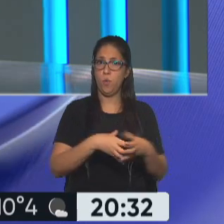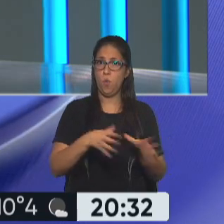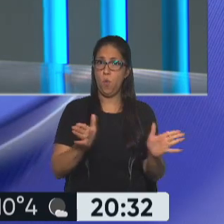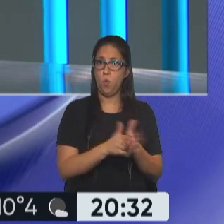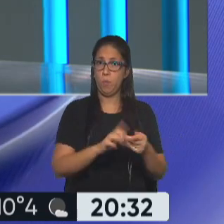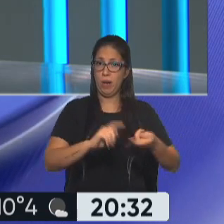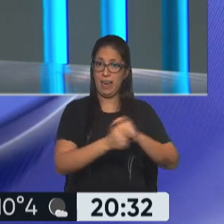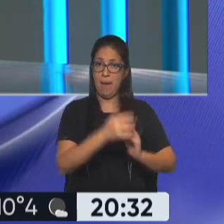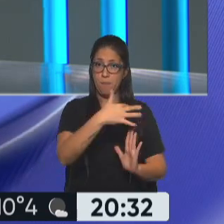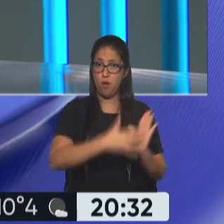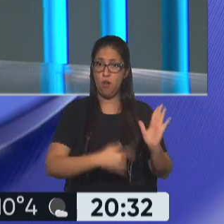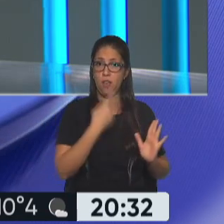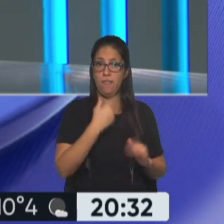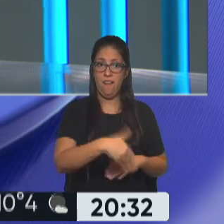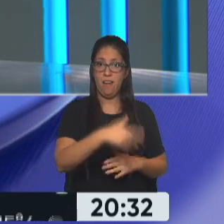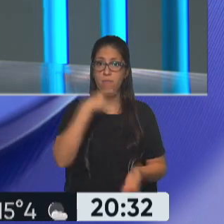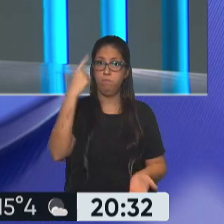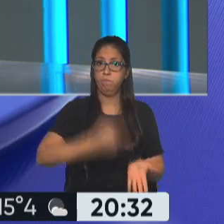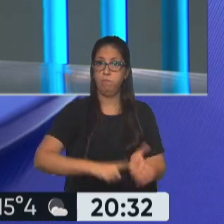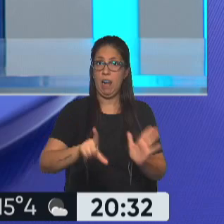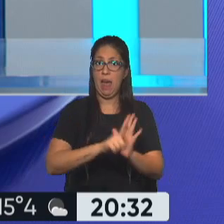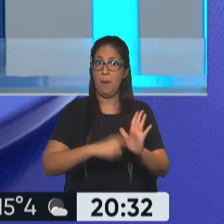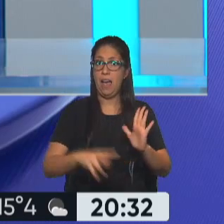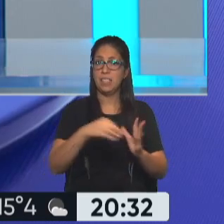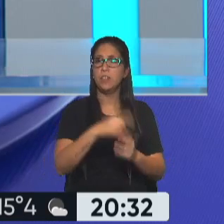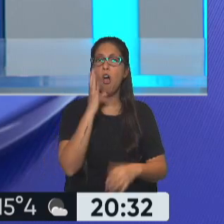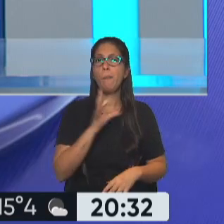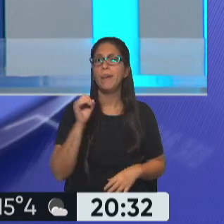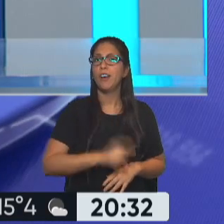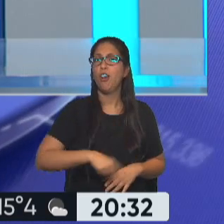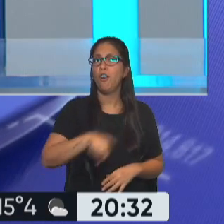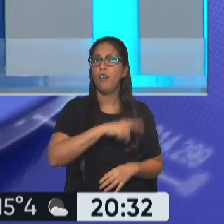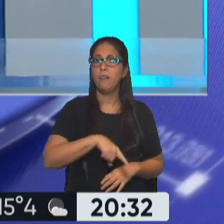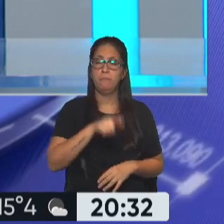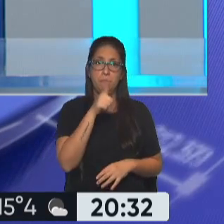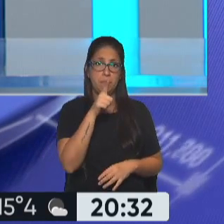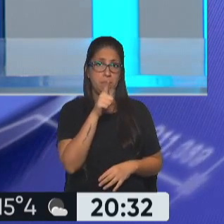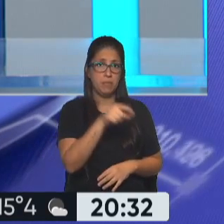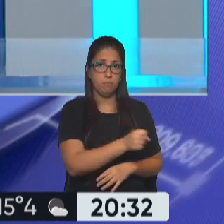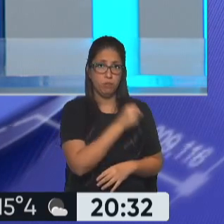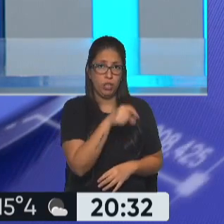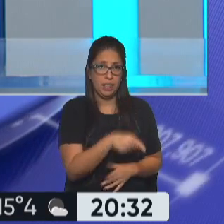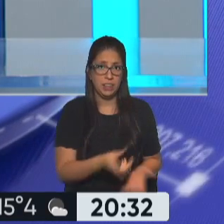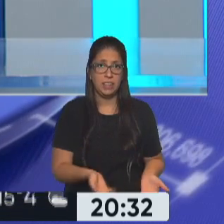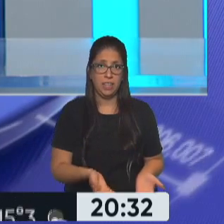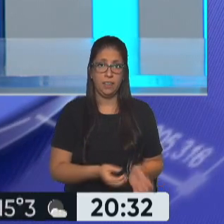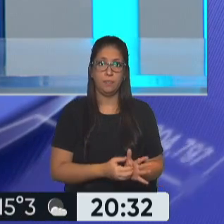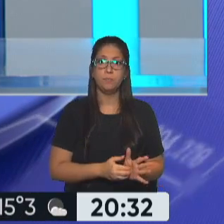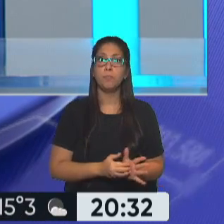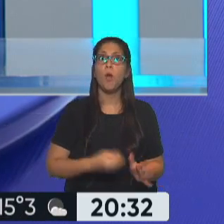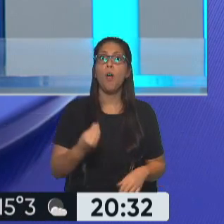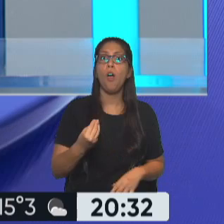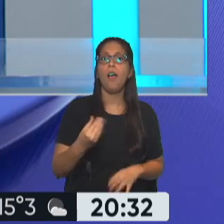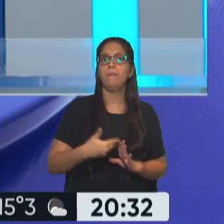ya pocos días de definir todo lo que tiene que ver con la ley bases? Bueno, me parece que es relevante, sobre todo porque hubo